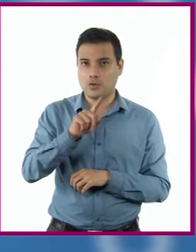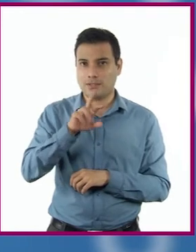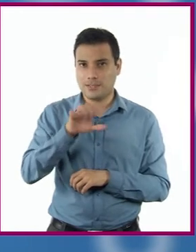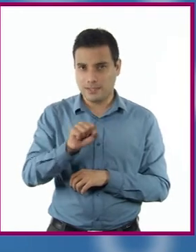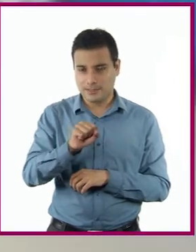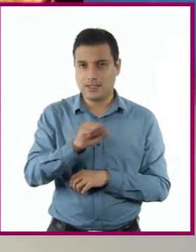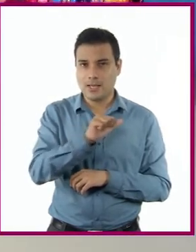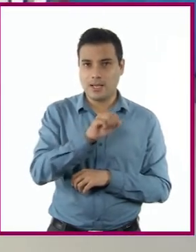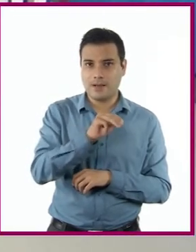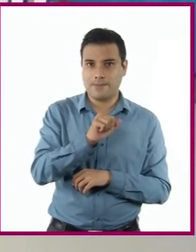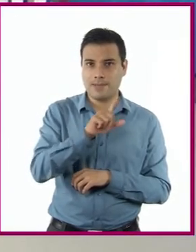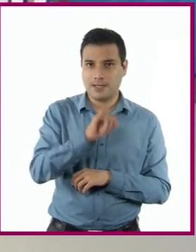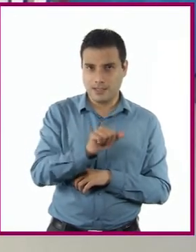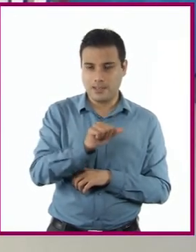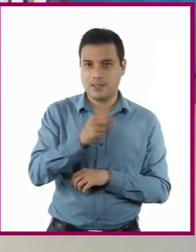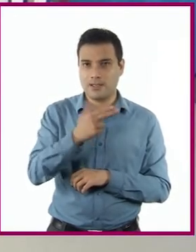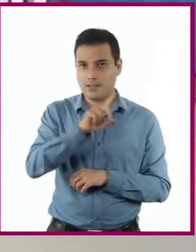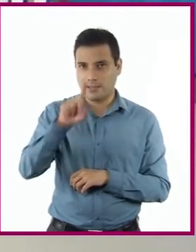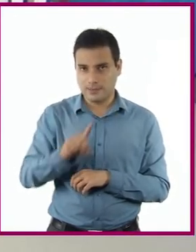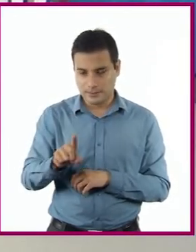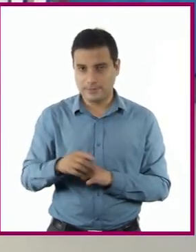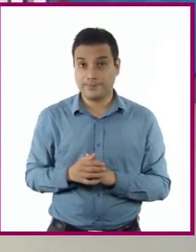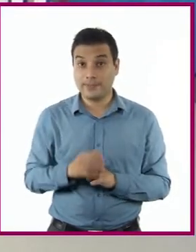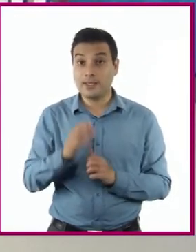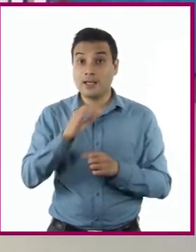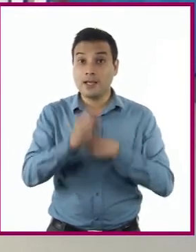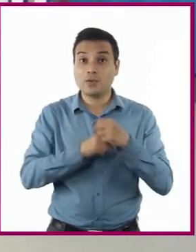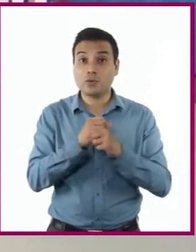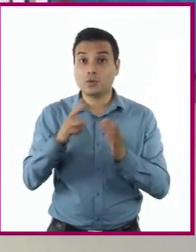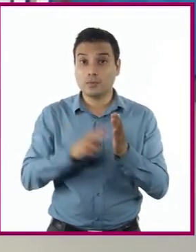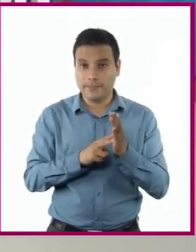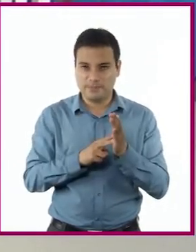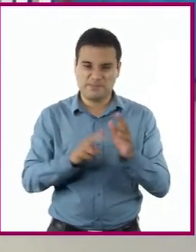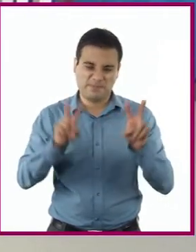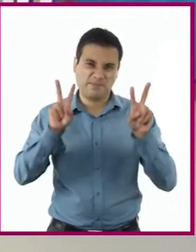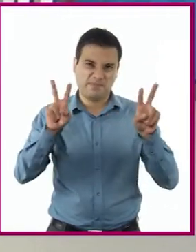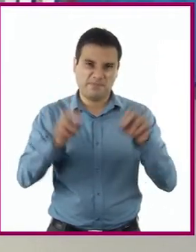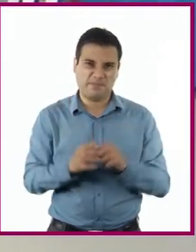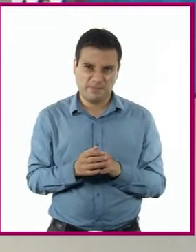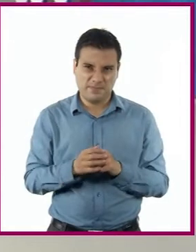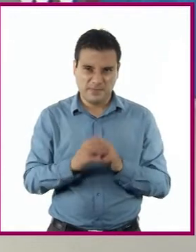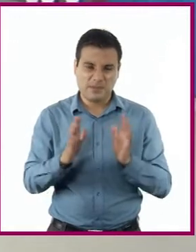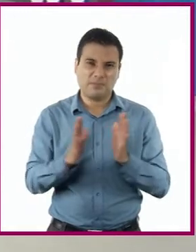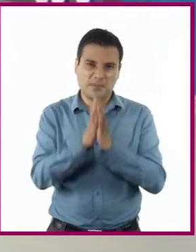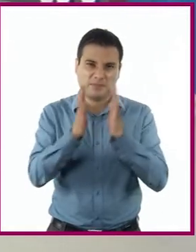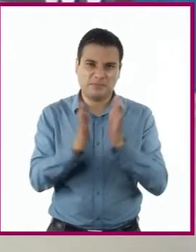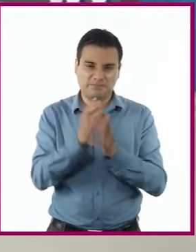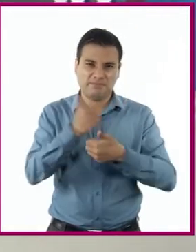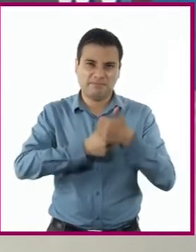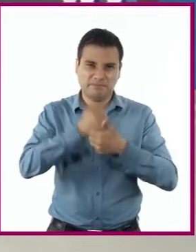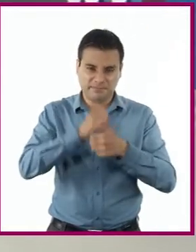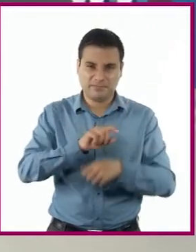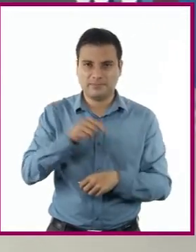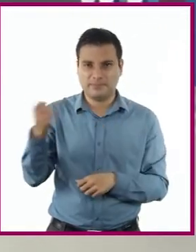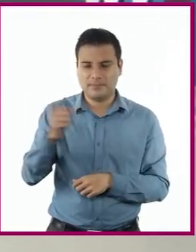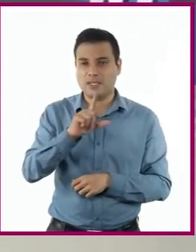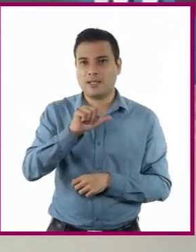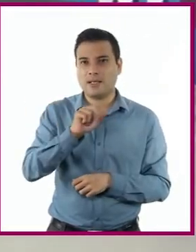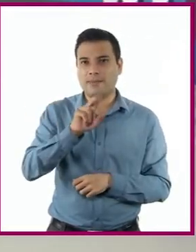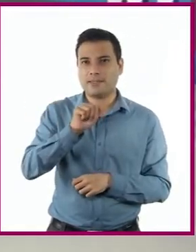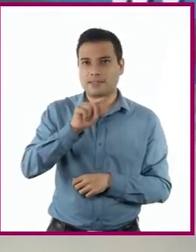Hernández. En el año 2000, Vicente Fox Quesada contendió contra Cuauhtémoc Cárdenas y Francisco Labastida